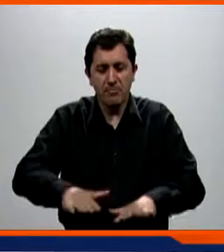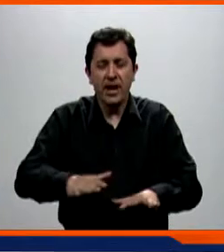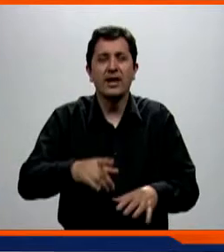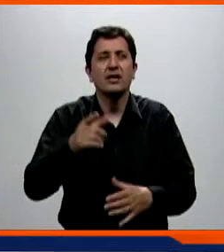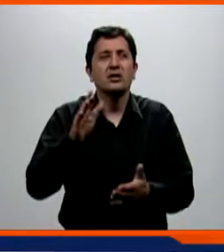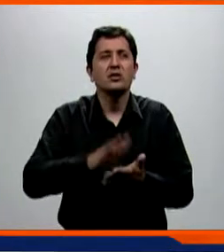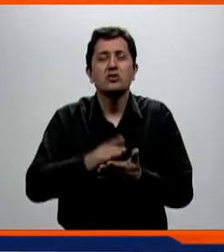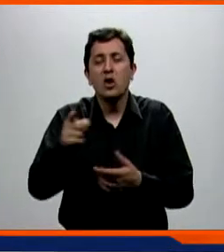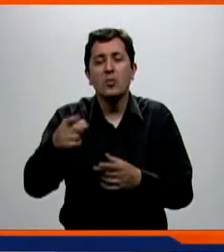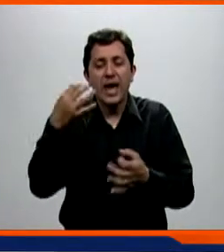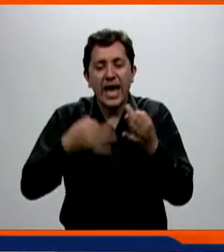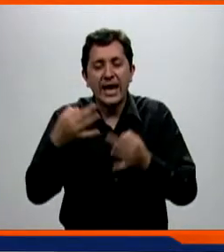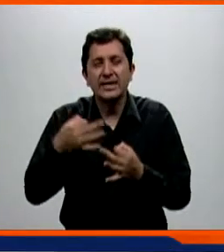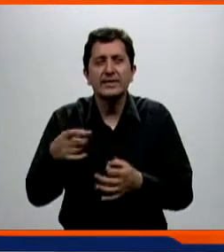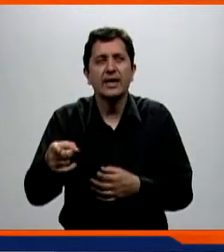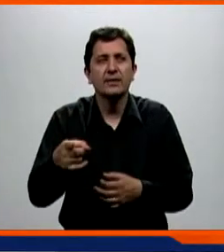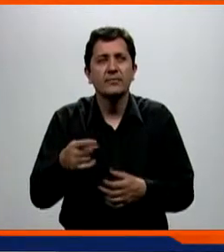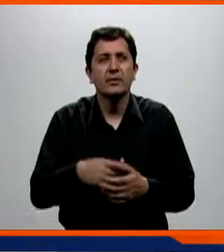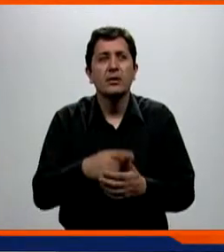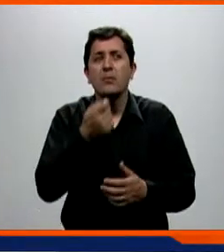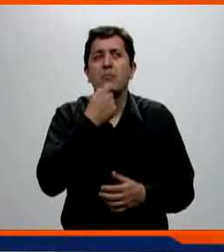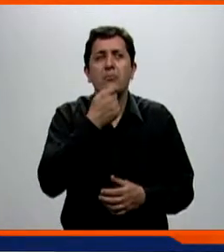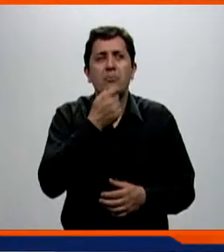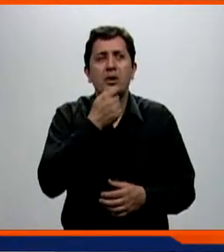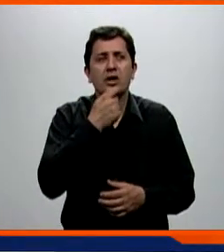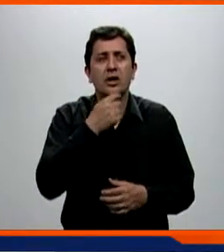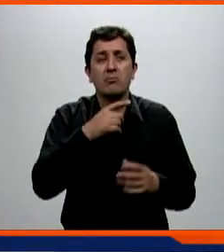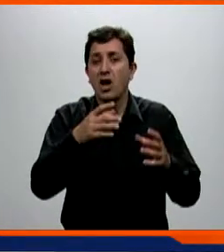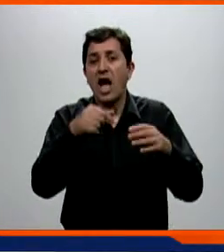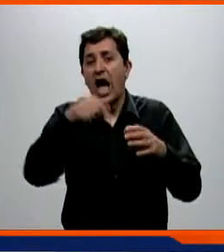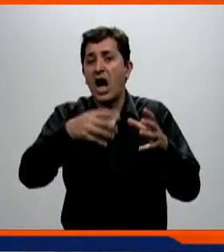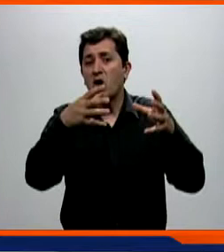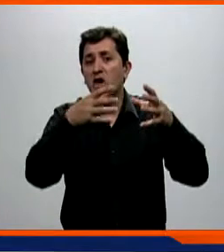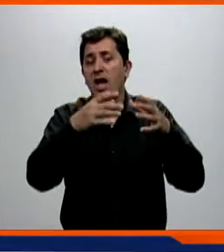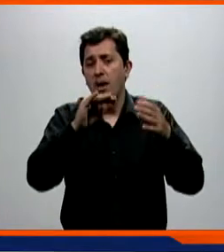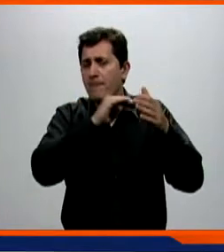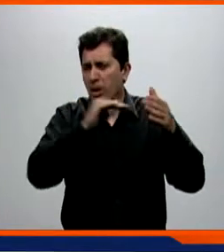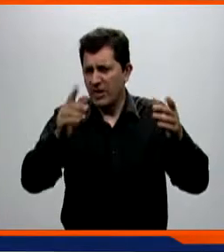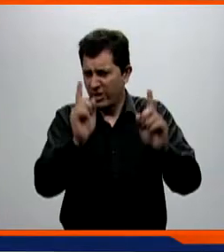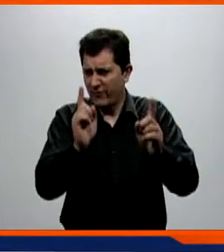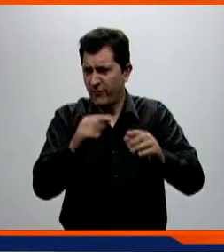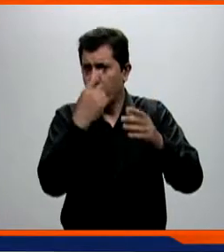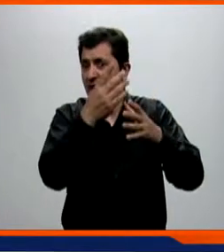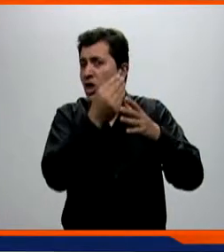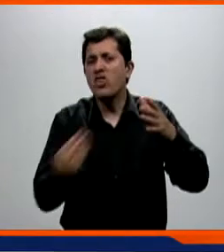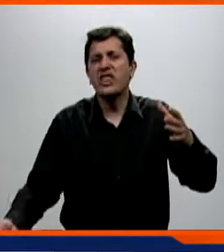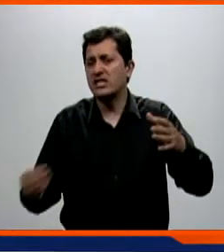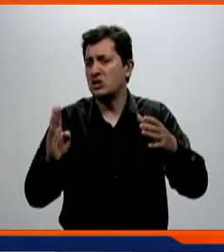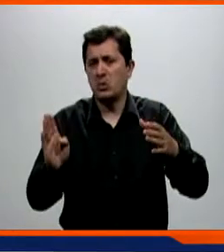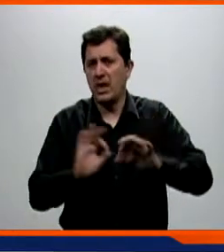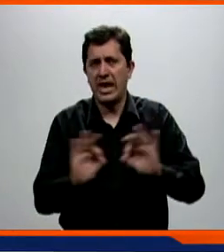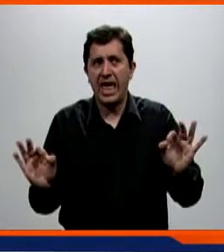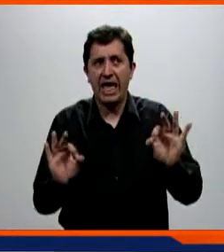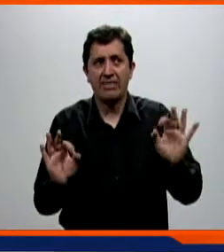de Sebastián algo que ya es muy nítido. Ante la ausencia de descensos, el promedio continúa, pero ante la ausencia de descensos y